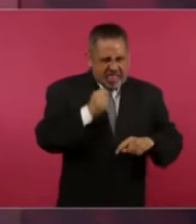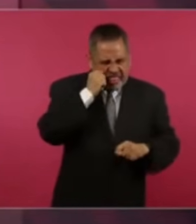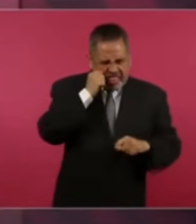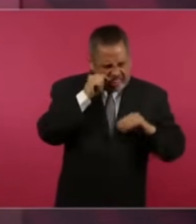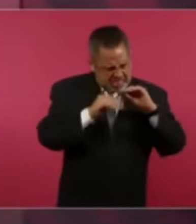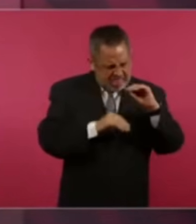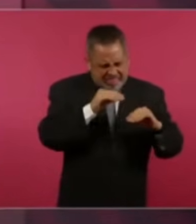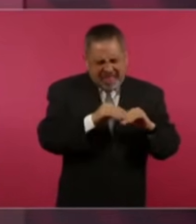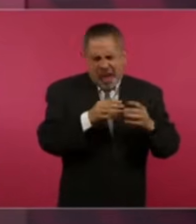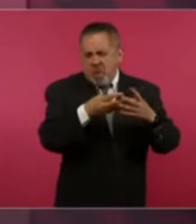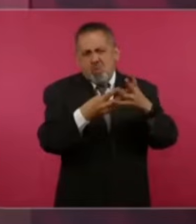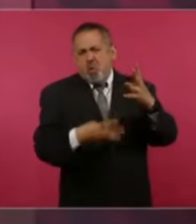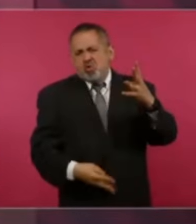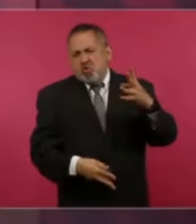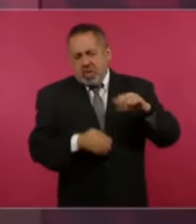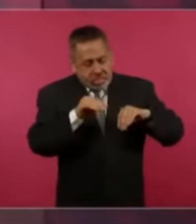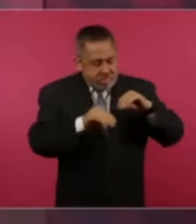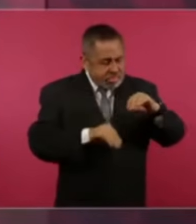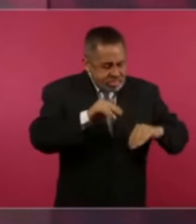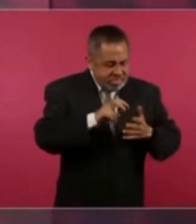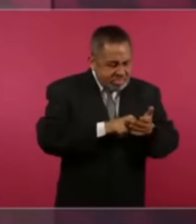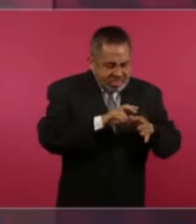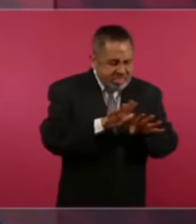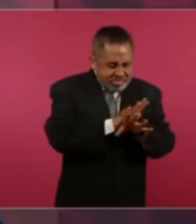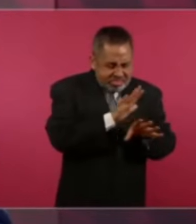y muchos otros artículos